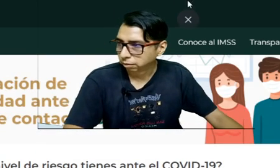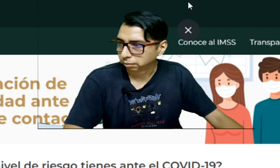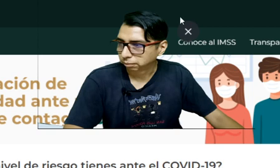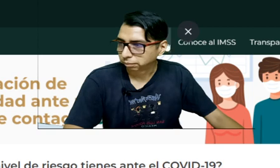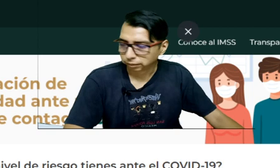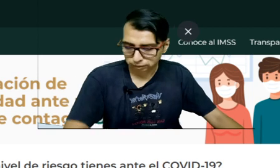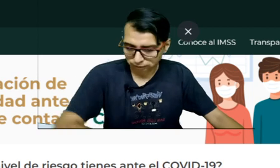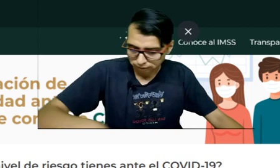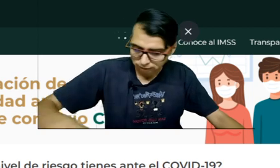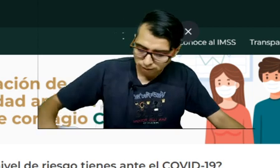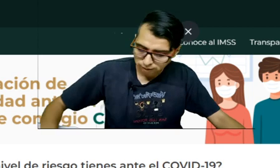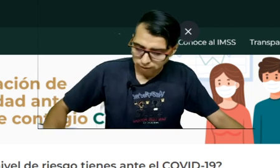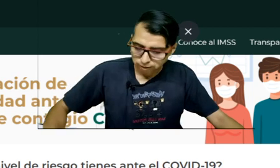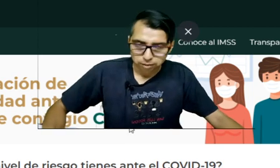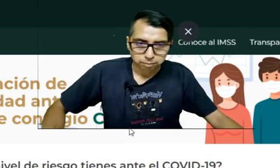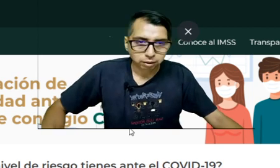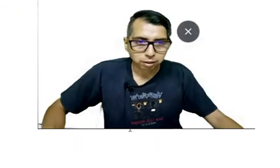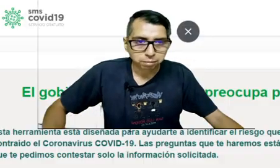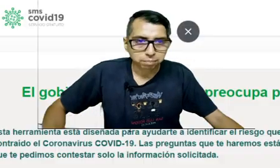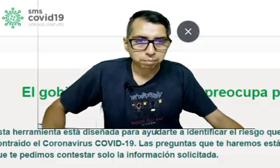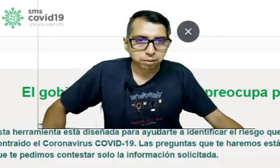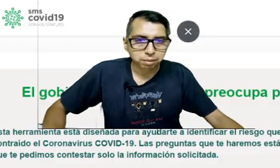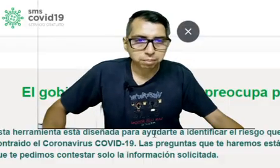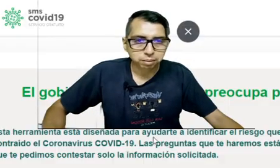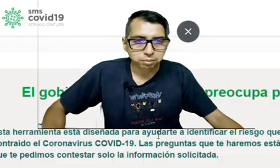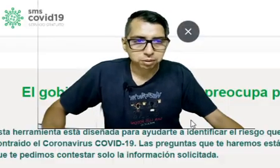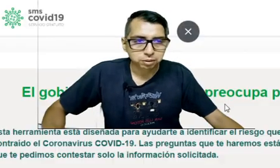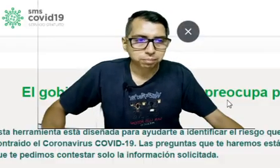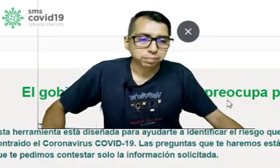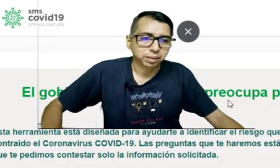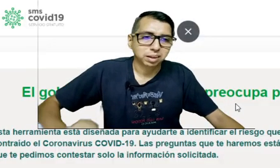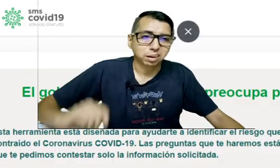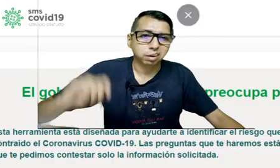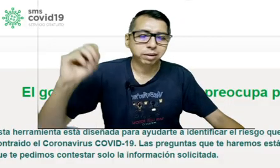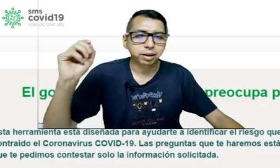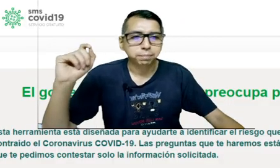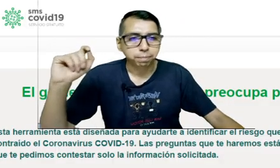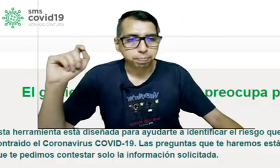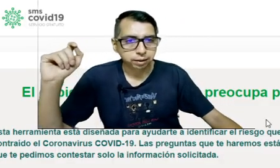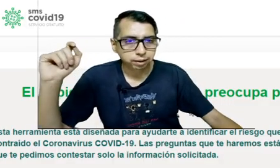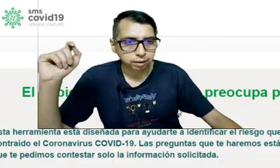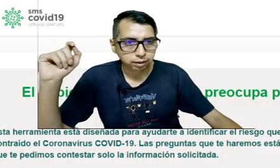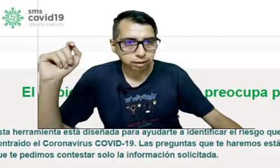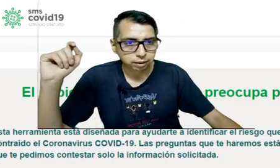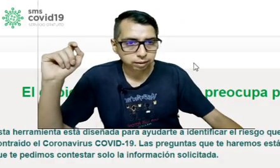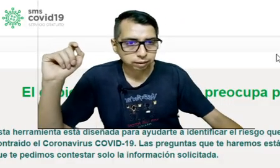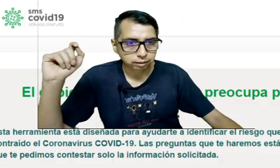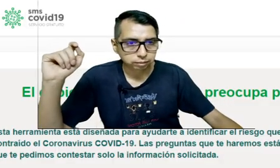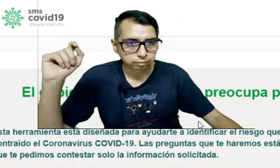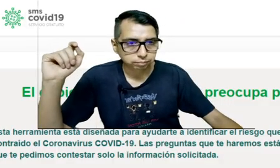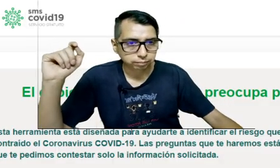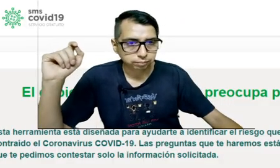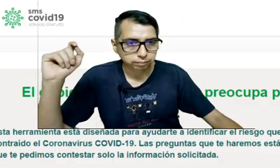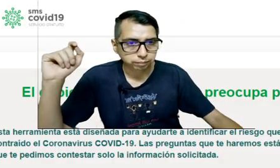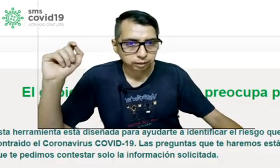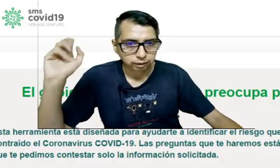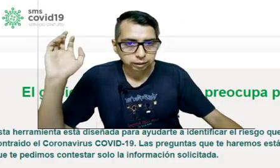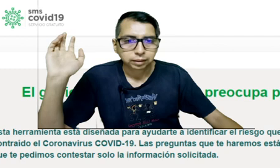pero pero ahora veamos ahora él